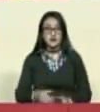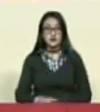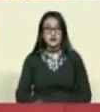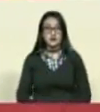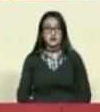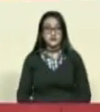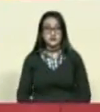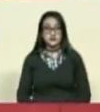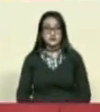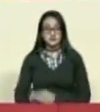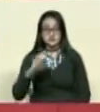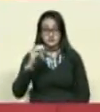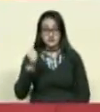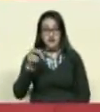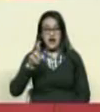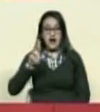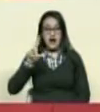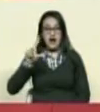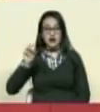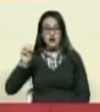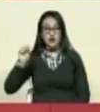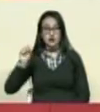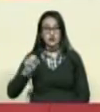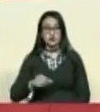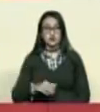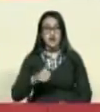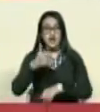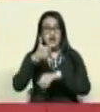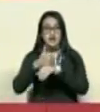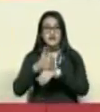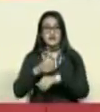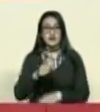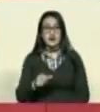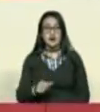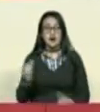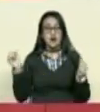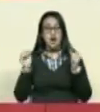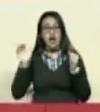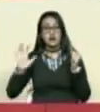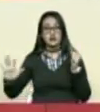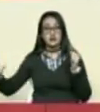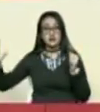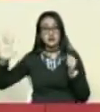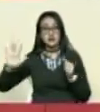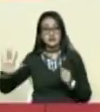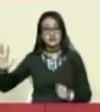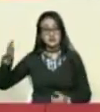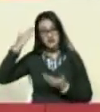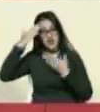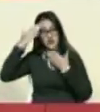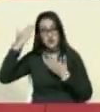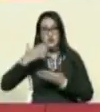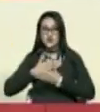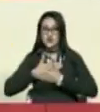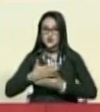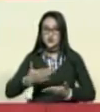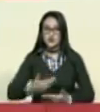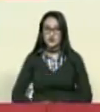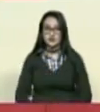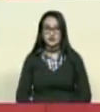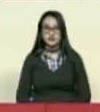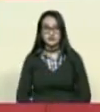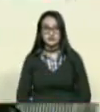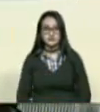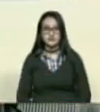Al mayor general Carlos Martínez Tapulioni, jefe de la región Los Andes. Mi saludo solidario